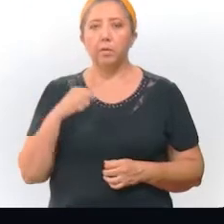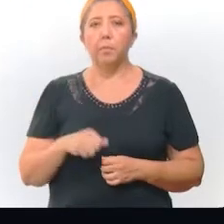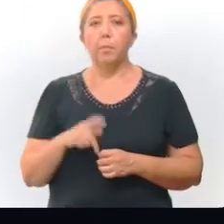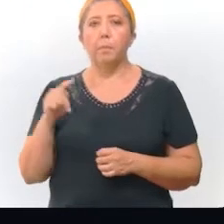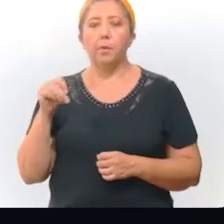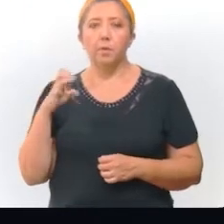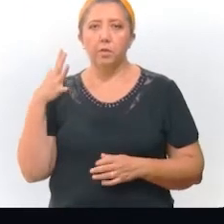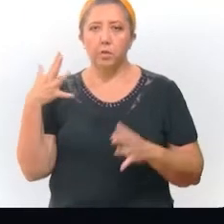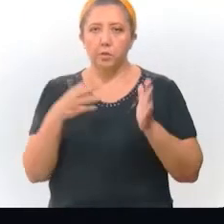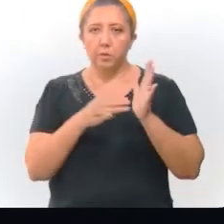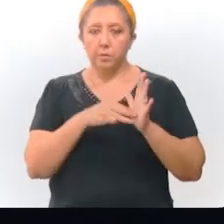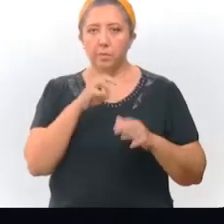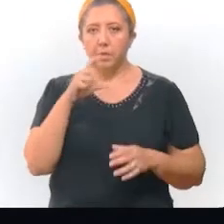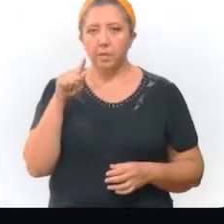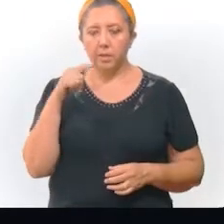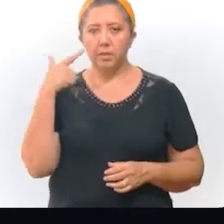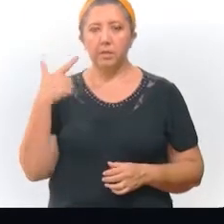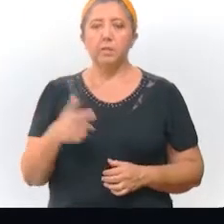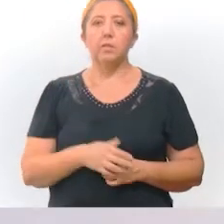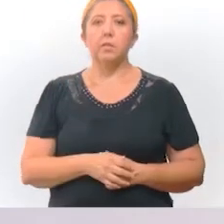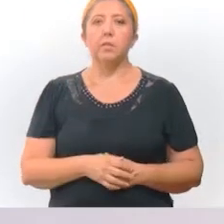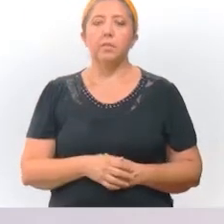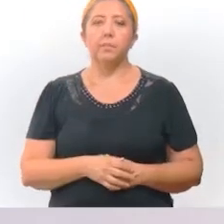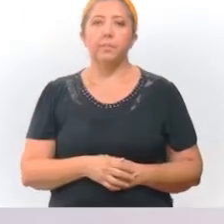en la zona poniente 5.077.